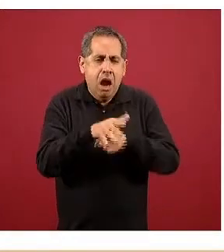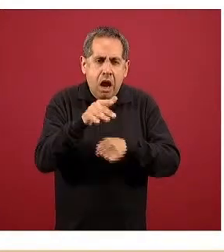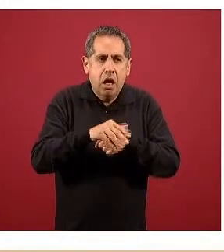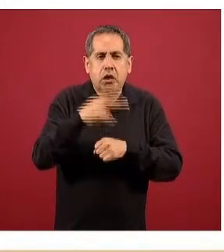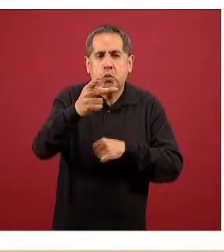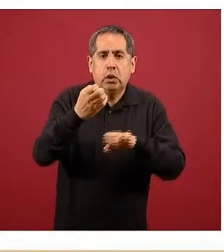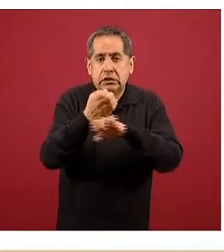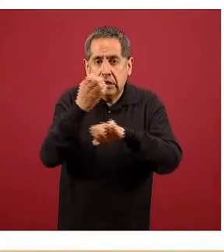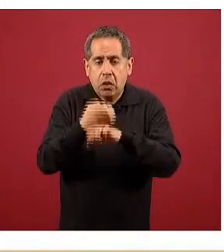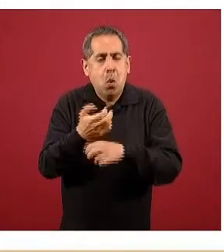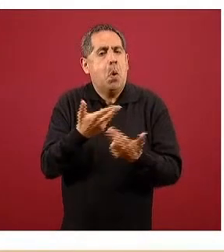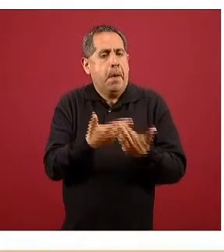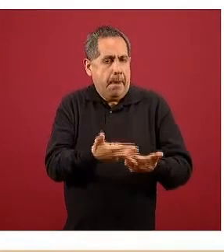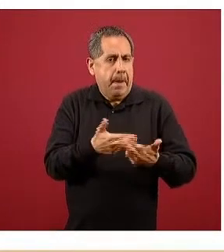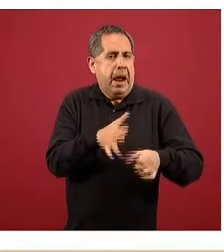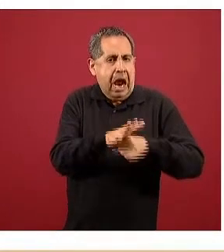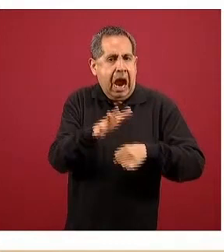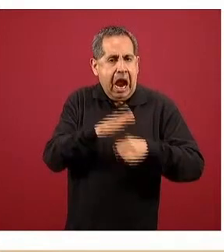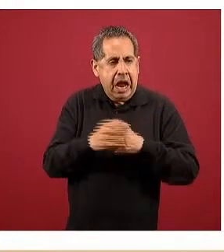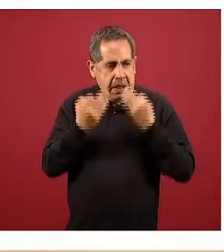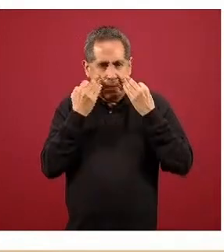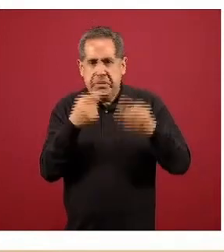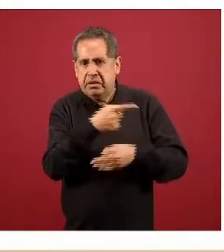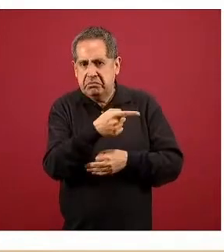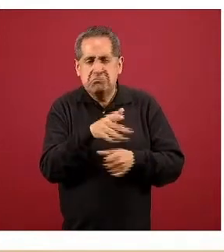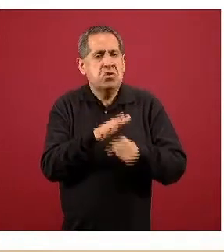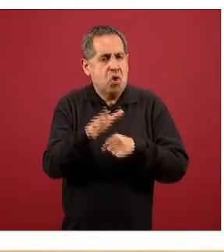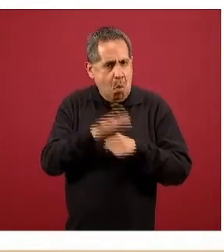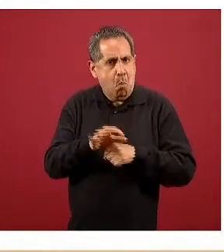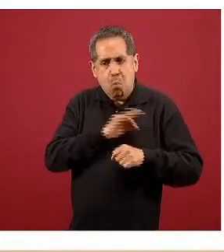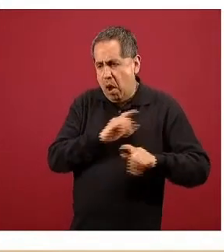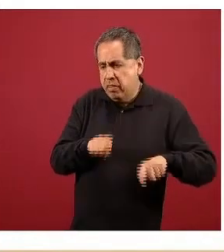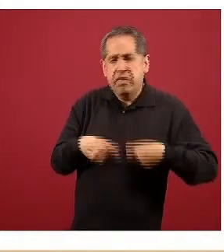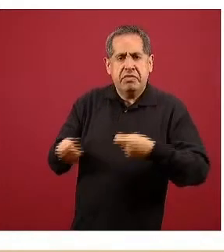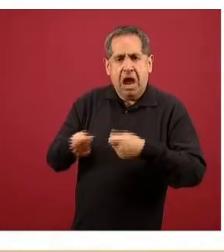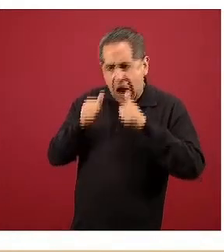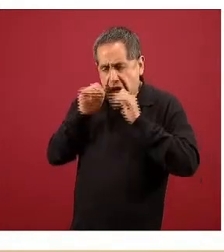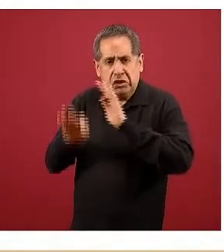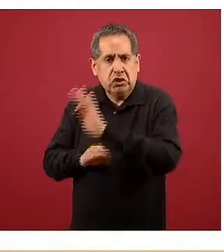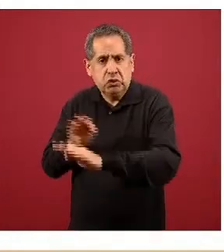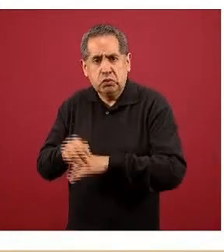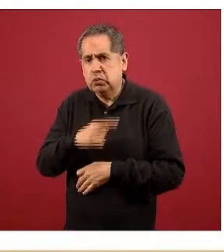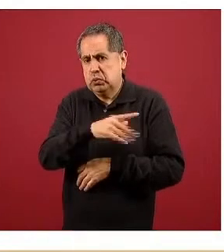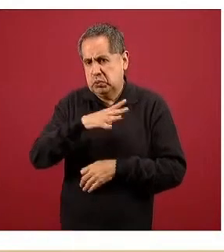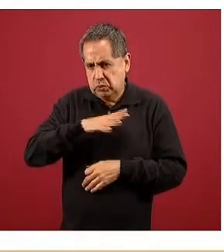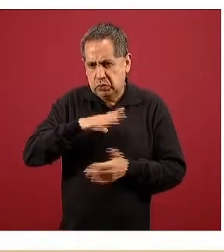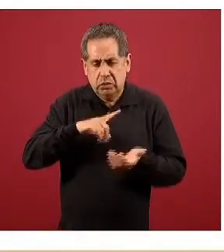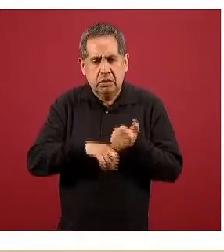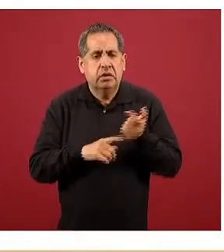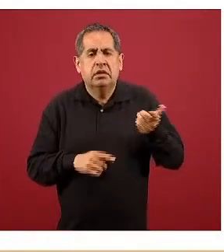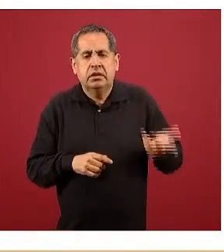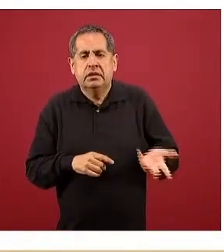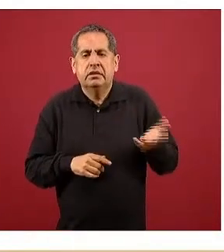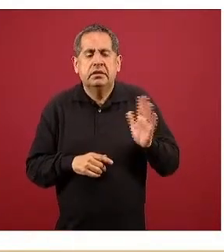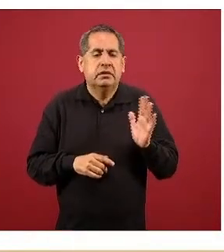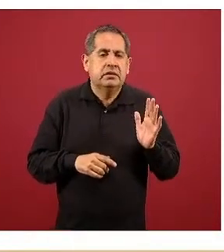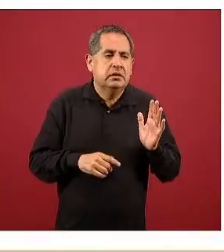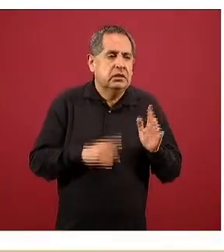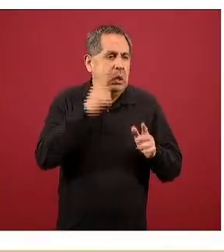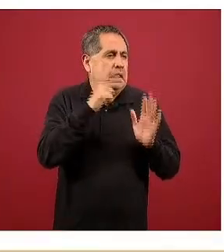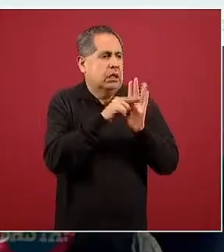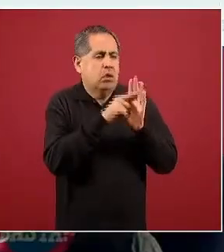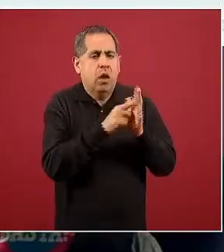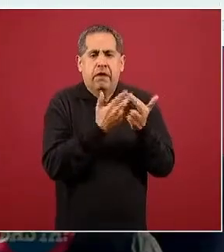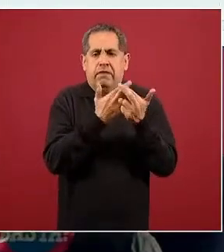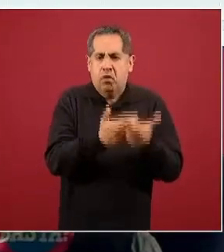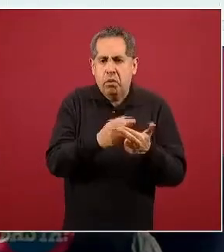su estado tienen esta ocupación o esta disponibilidad. Siempre vemos la ocupación es como el lado